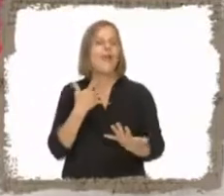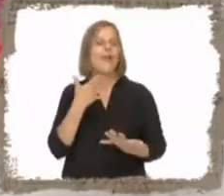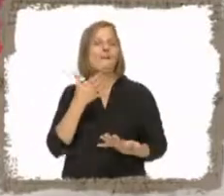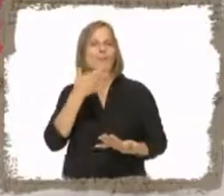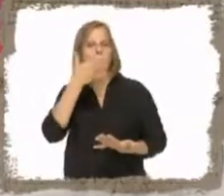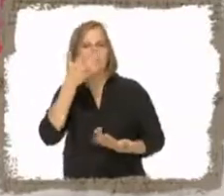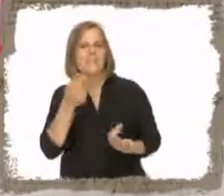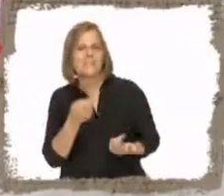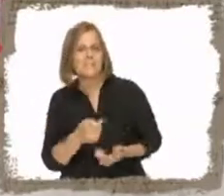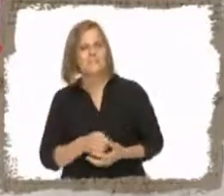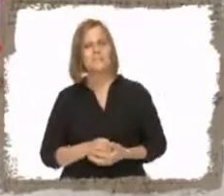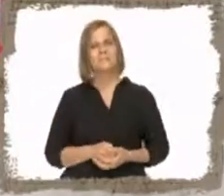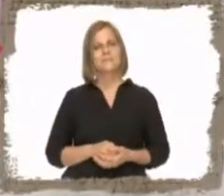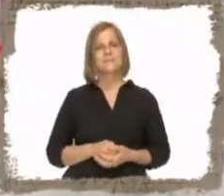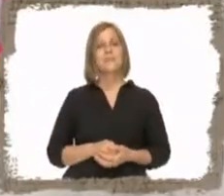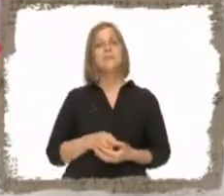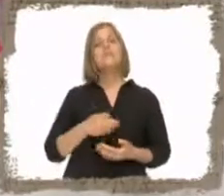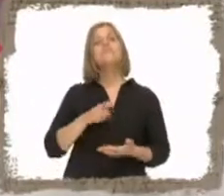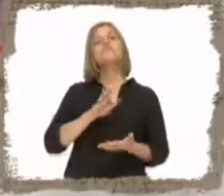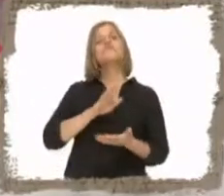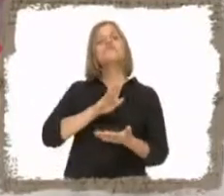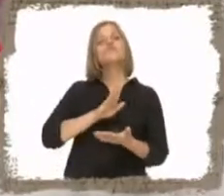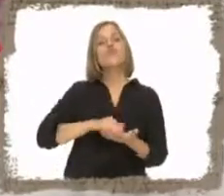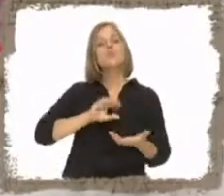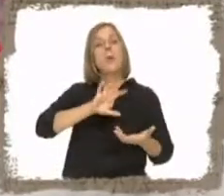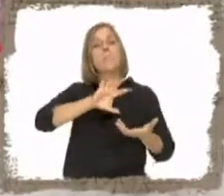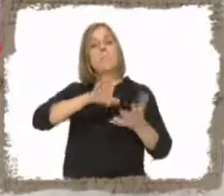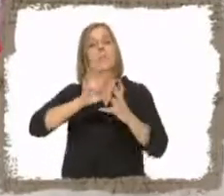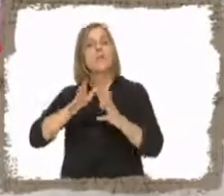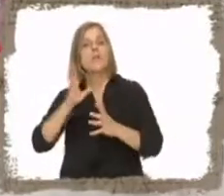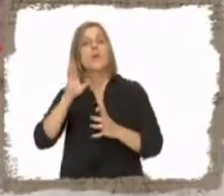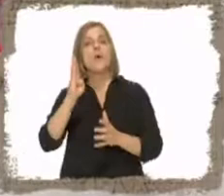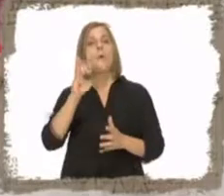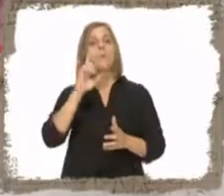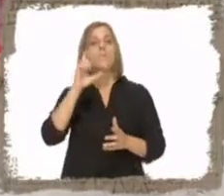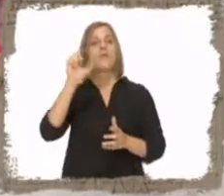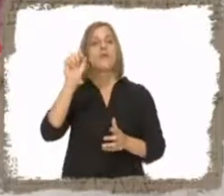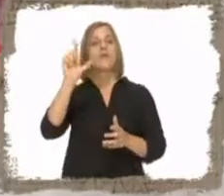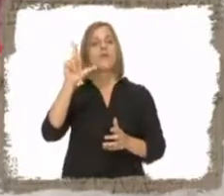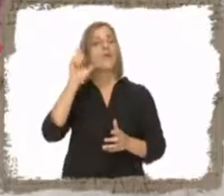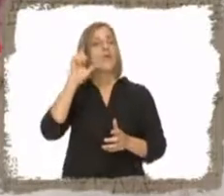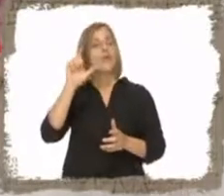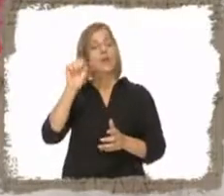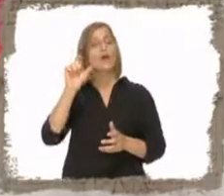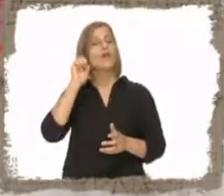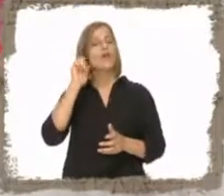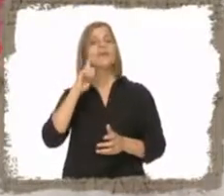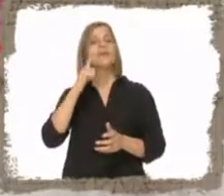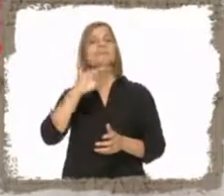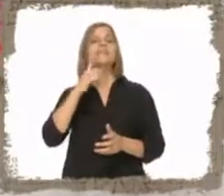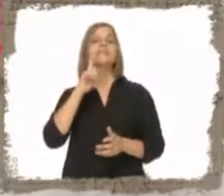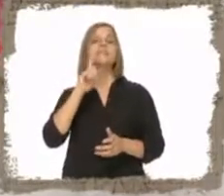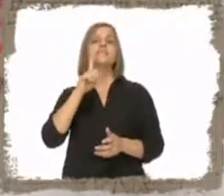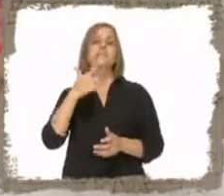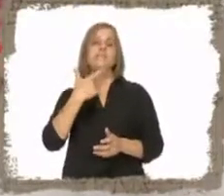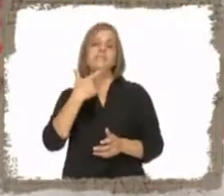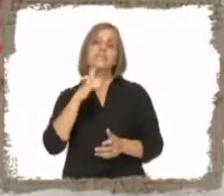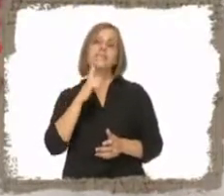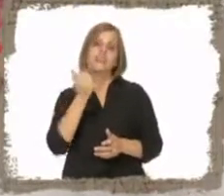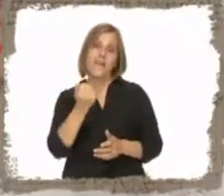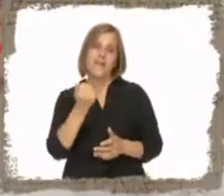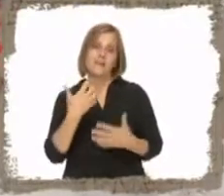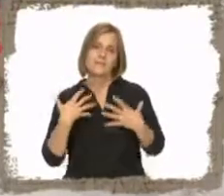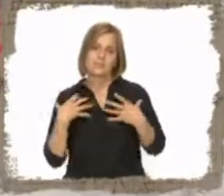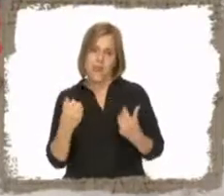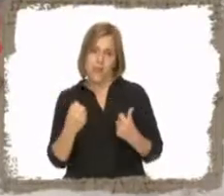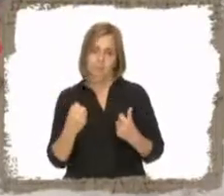una curiosidad. Vamos a hablar sobre el modelo biologicista de la salud. Este modelo nos cuenta